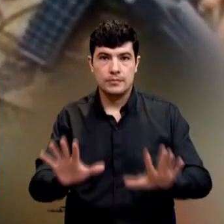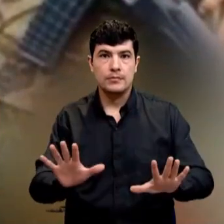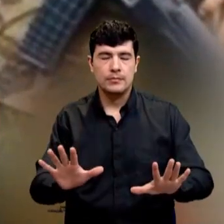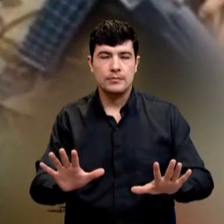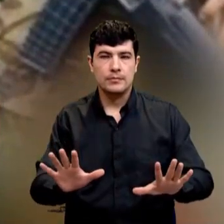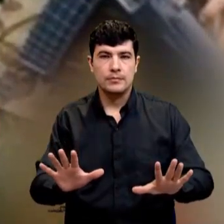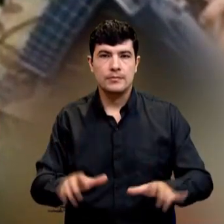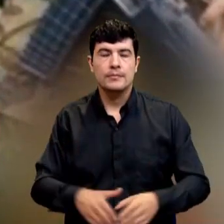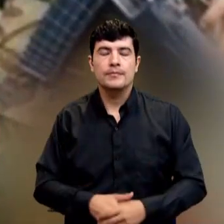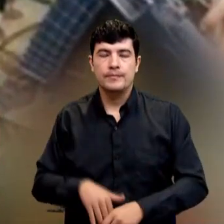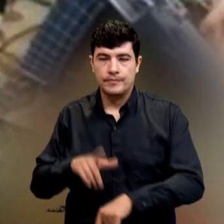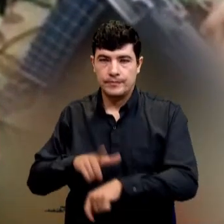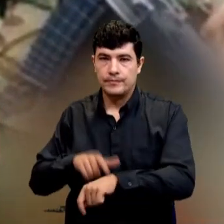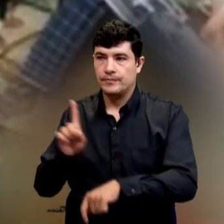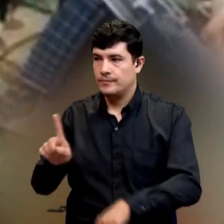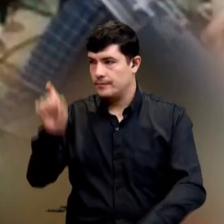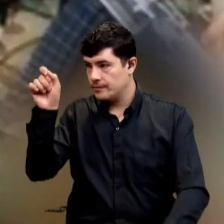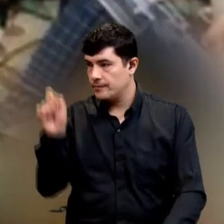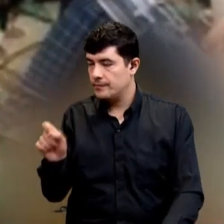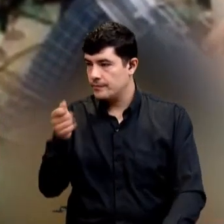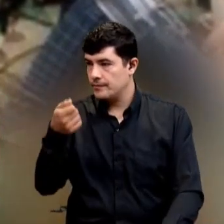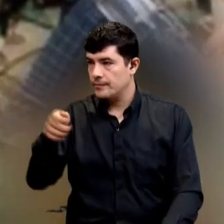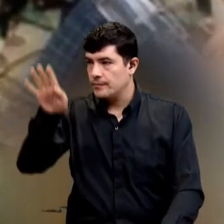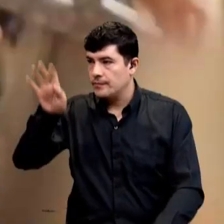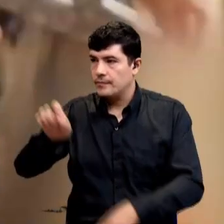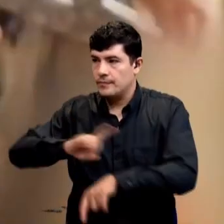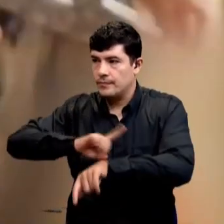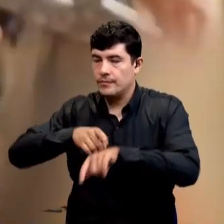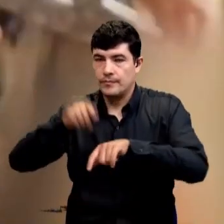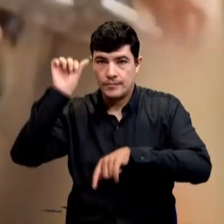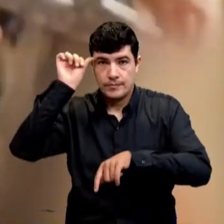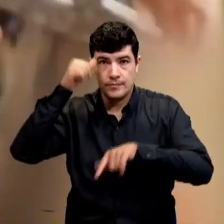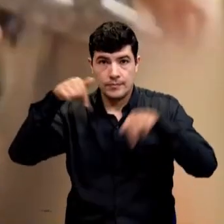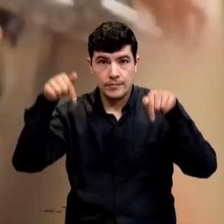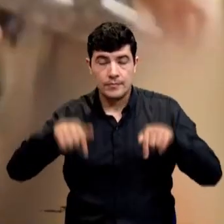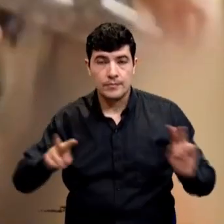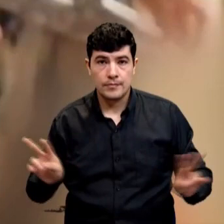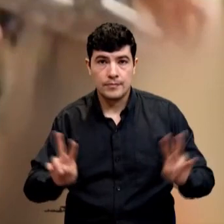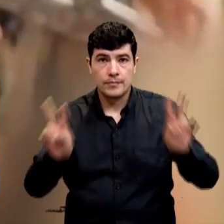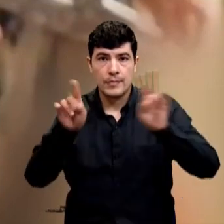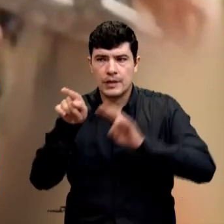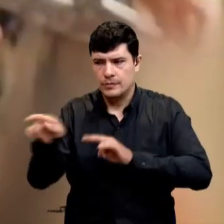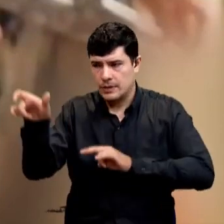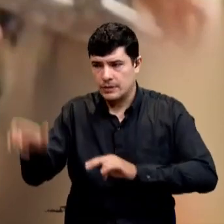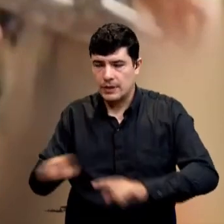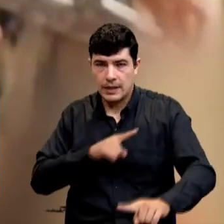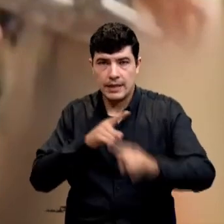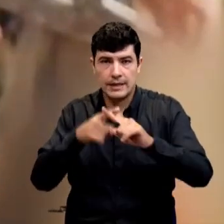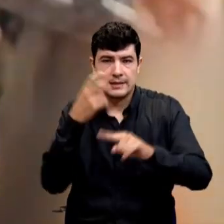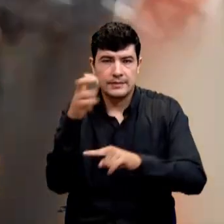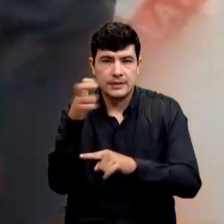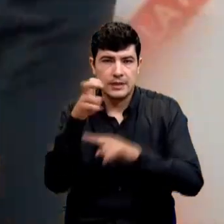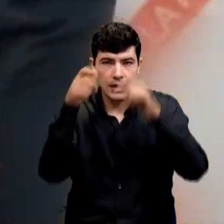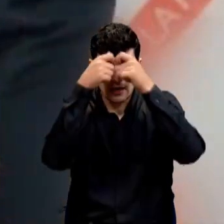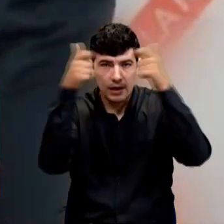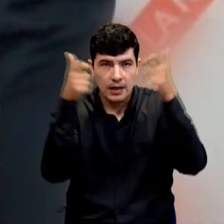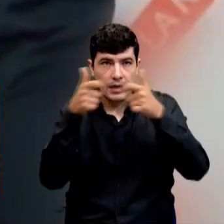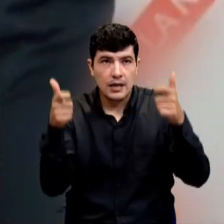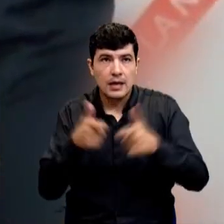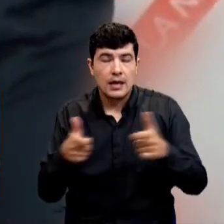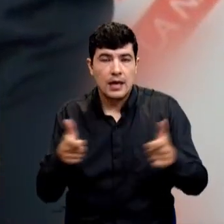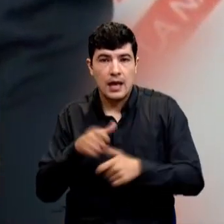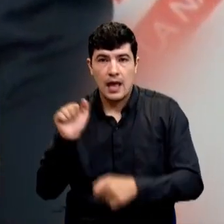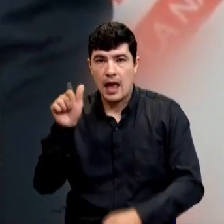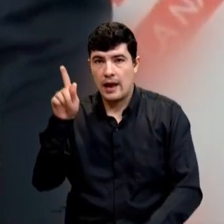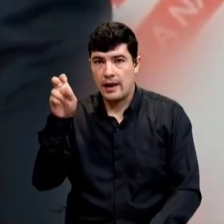Una y 19 minutos de la tarde, seguimos en vivo, recordemos, estamos con el exfiscal de la Nación, Alfonso Gómez Méndez, desde